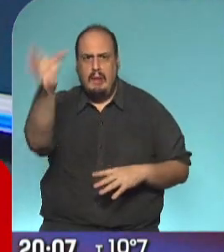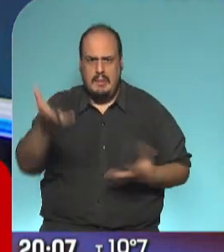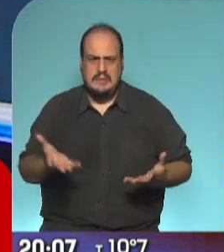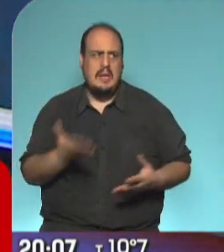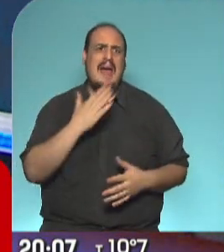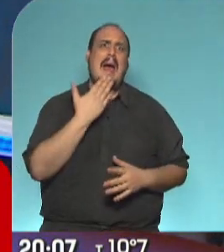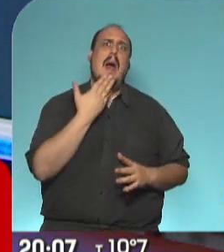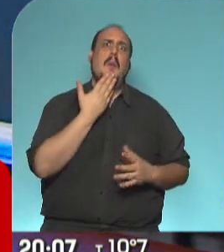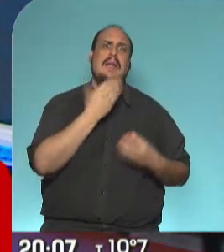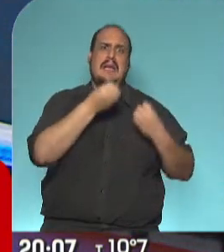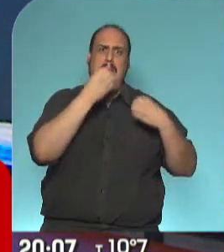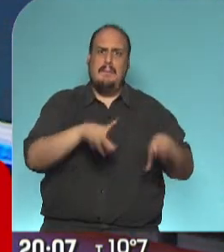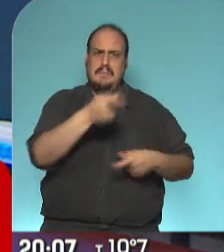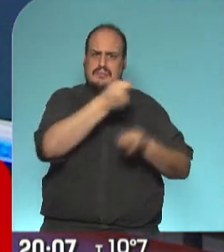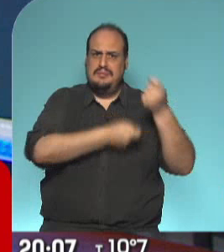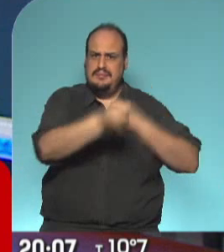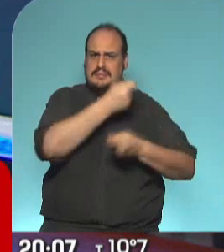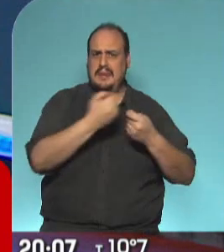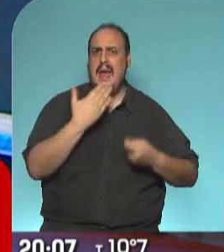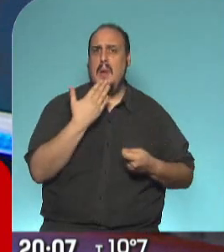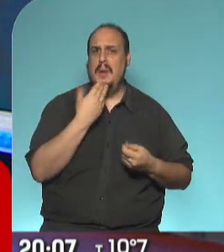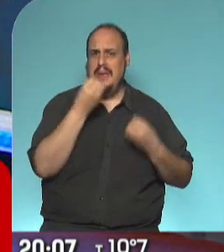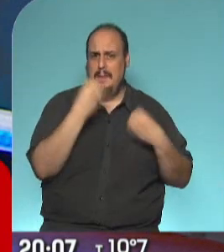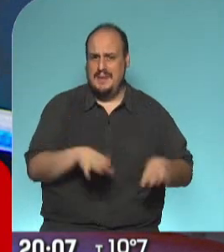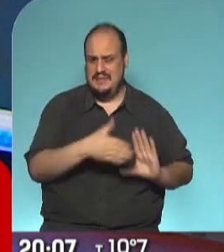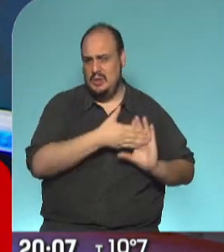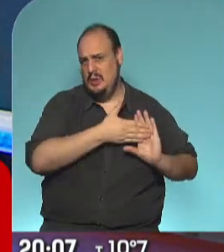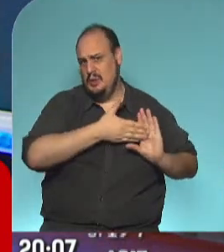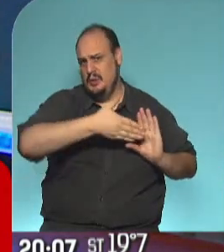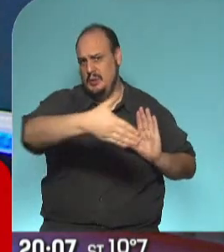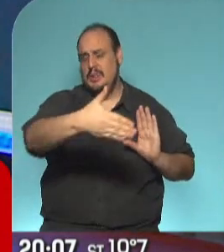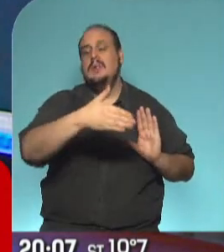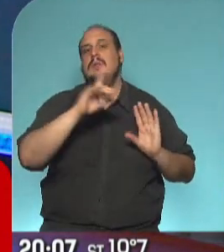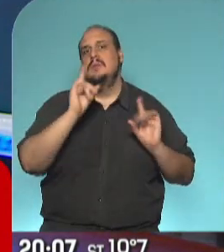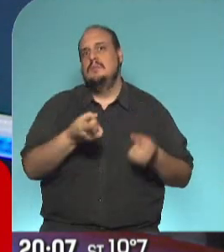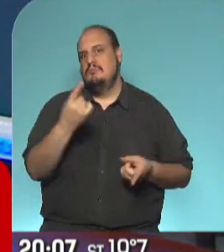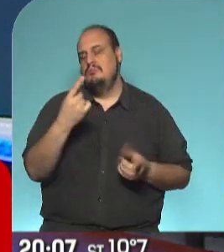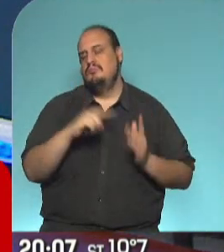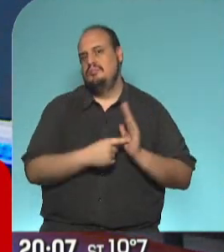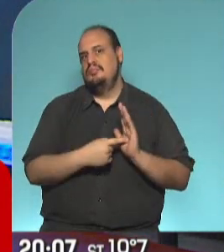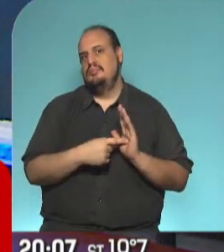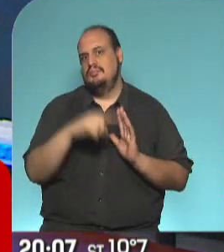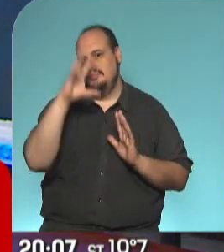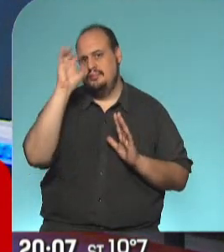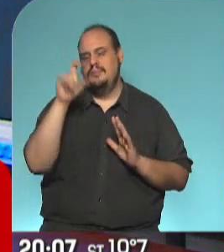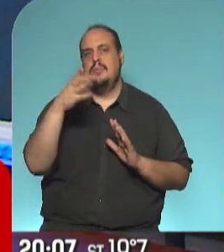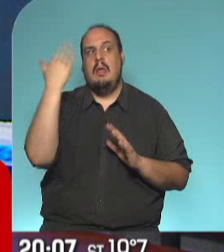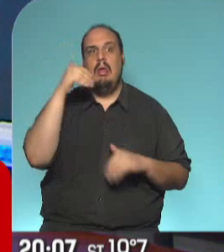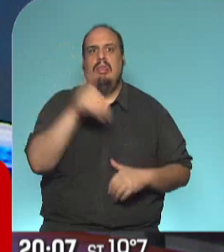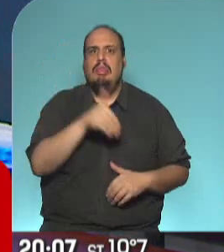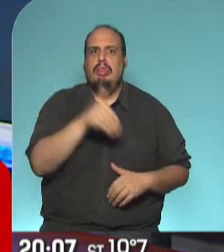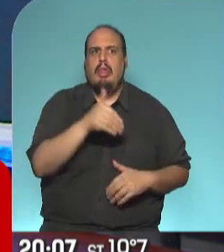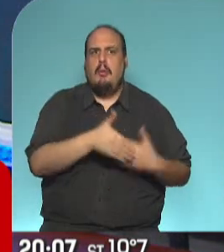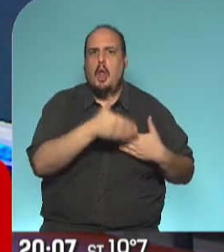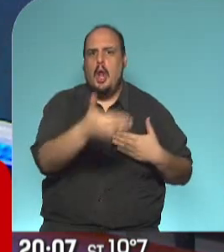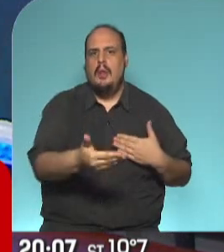desde abril, se abrió la negociación. Habría que recordar, y lo vamos a hacer en estos días, lo que demoró en su momento, hace una década